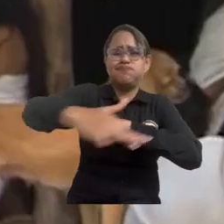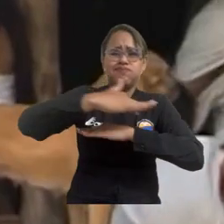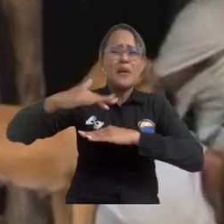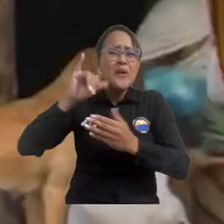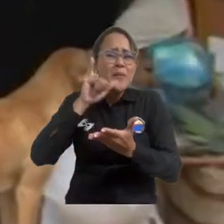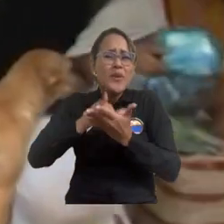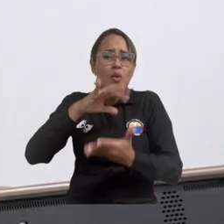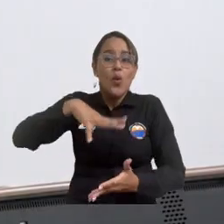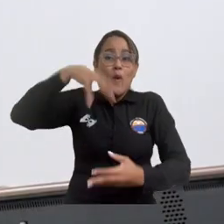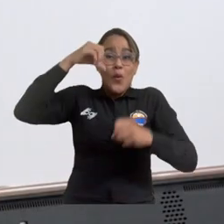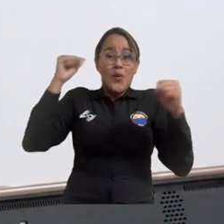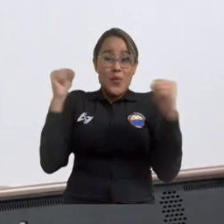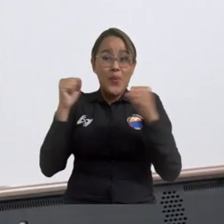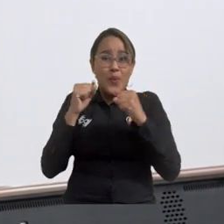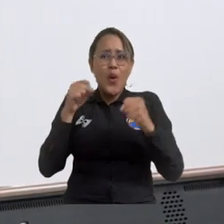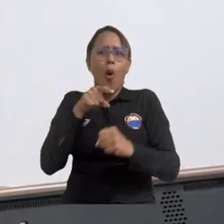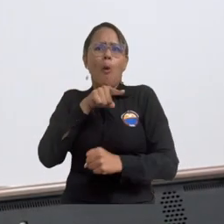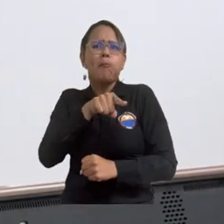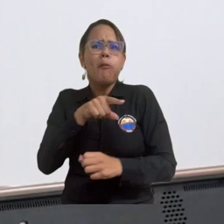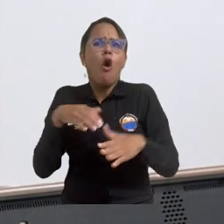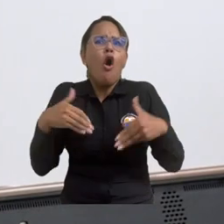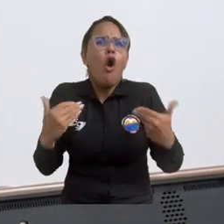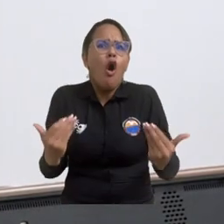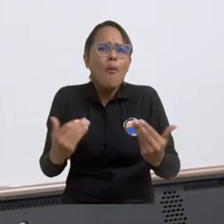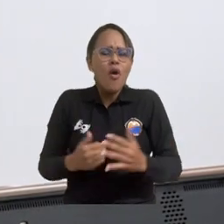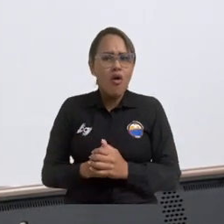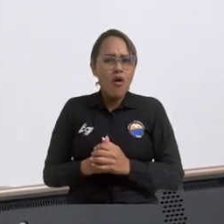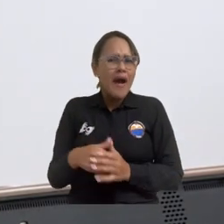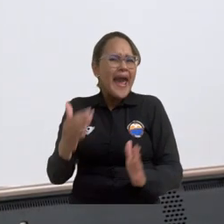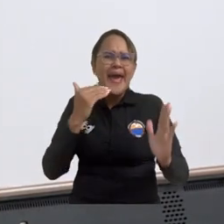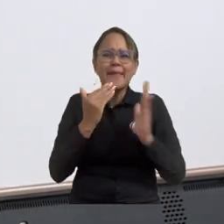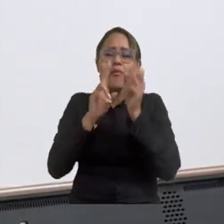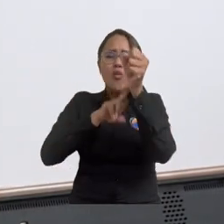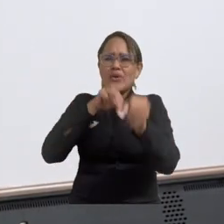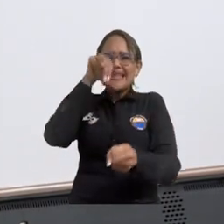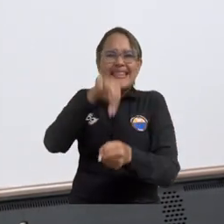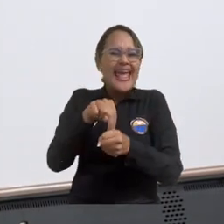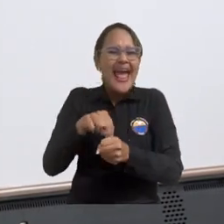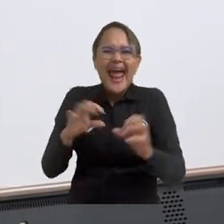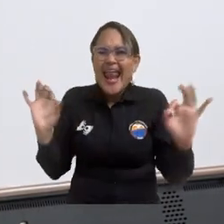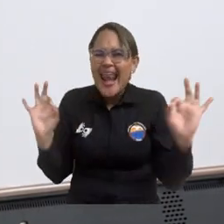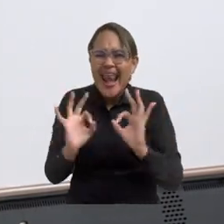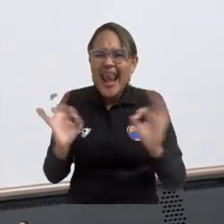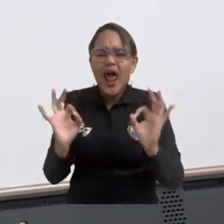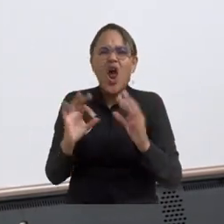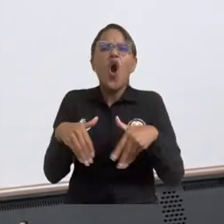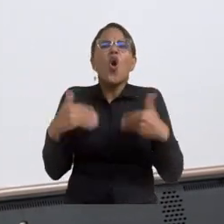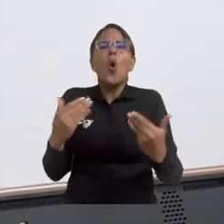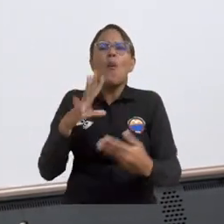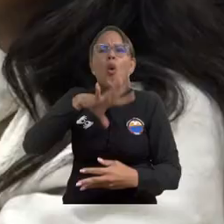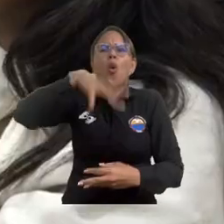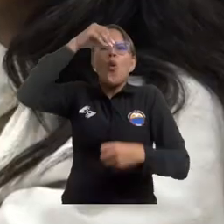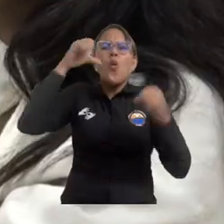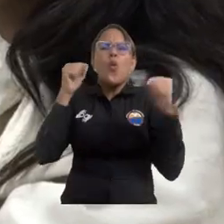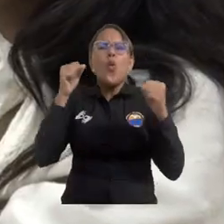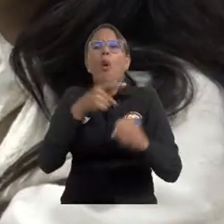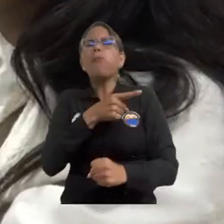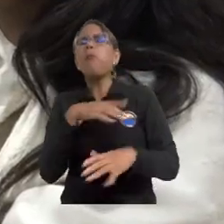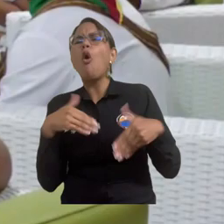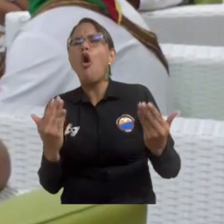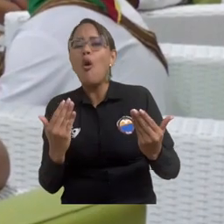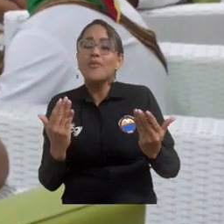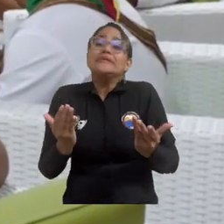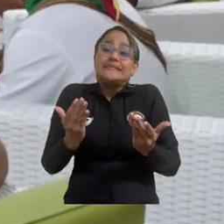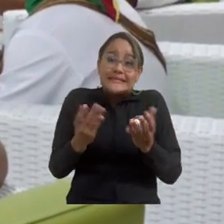Nevada, nosotros estamos ahí. Imagínense ustedes si no estuvieran los arhuacos, los pogi allá arriba, ¿cómo estuviera la sierra hoy en día? Uni